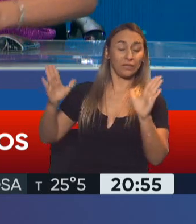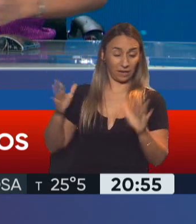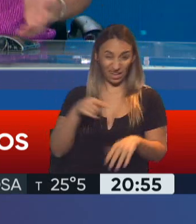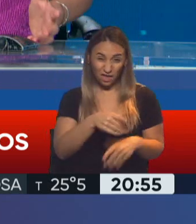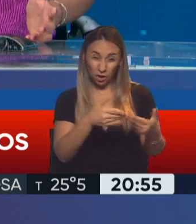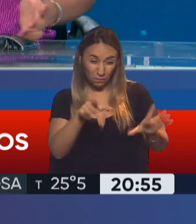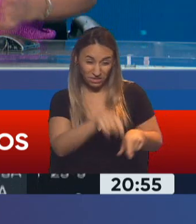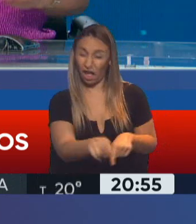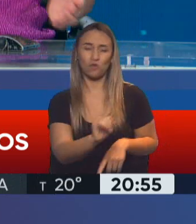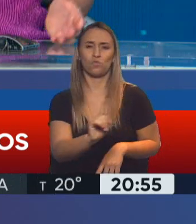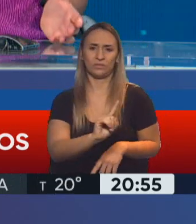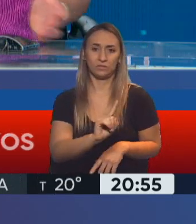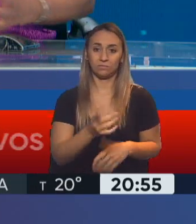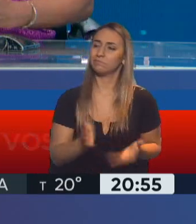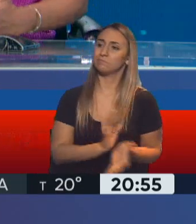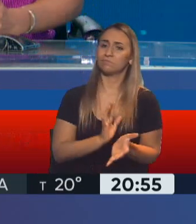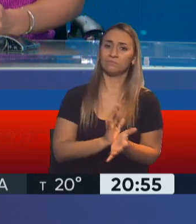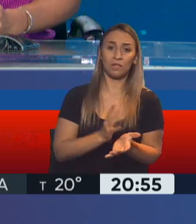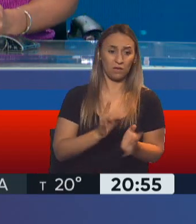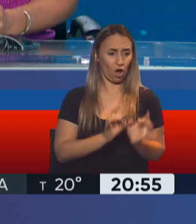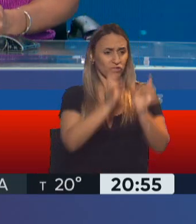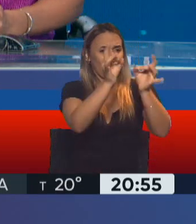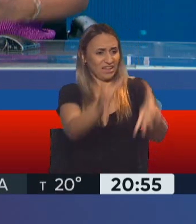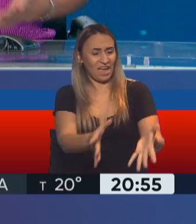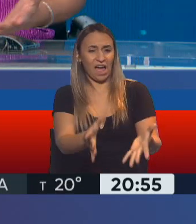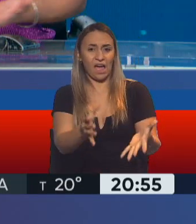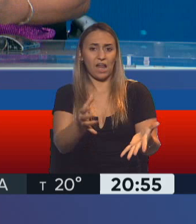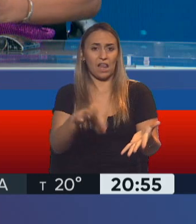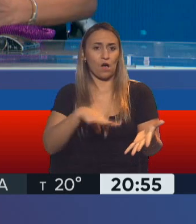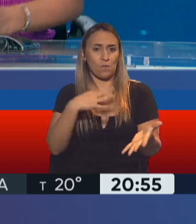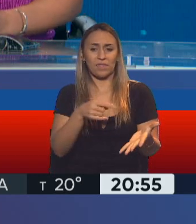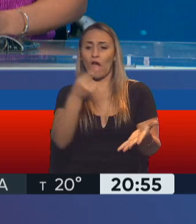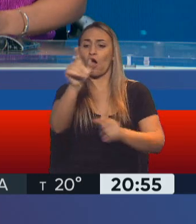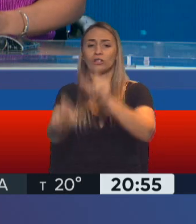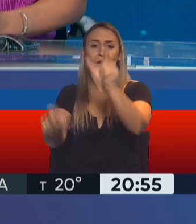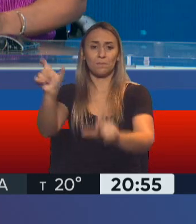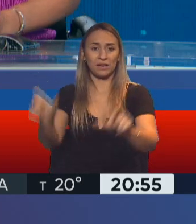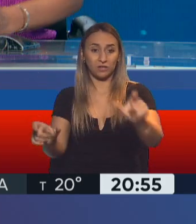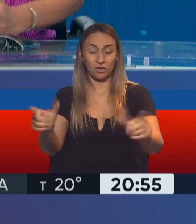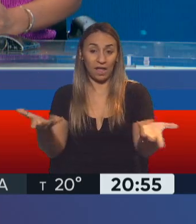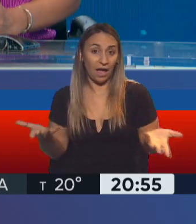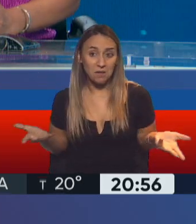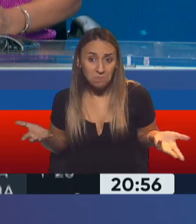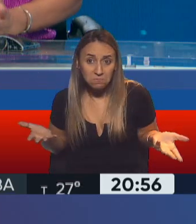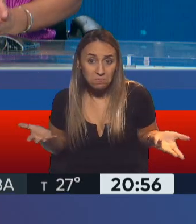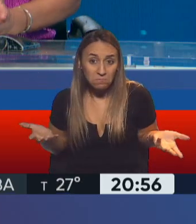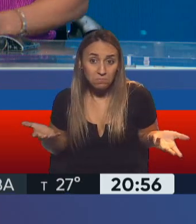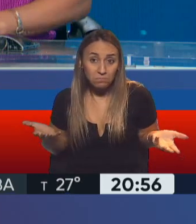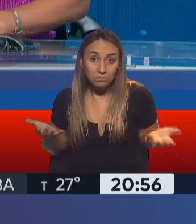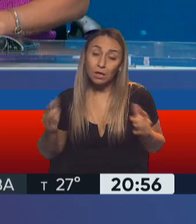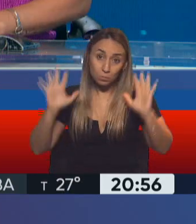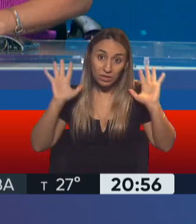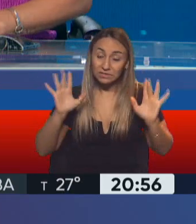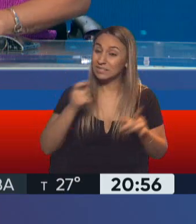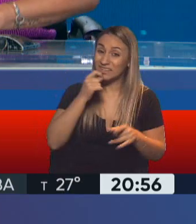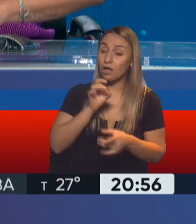posibilidad de contagiar y exponer la vida o la salud de otras personas a una enfermedad que puede puede llegar a ser